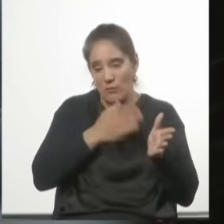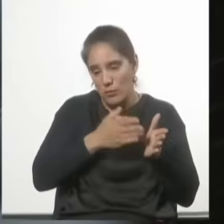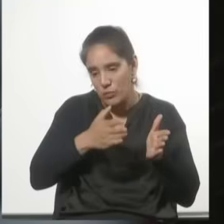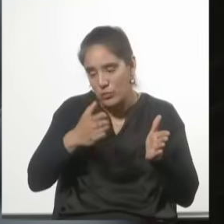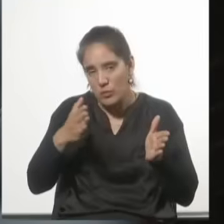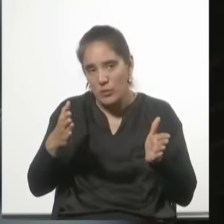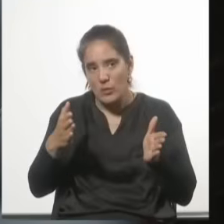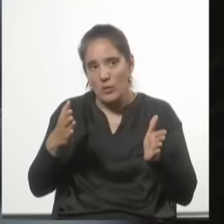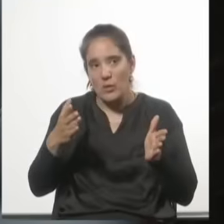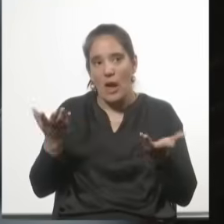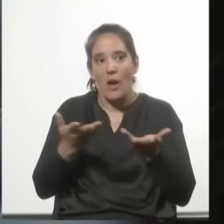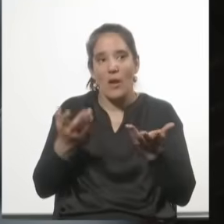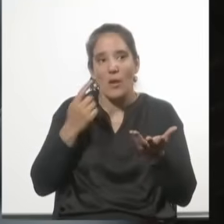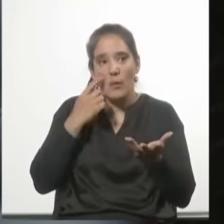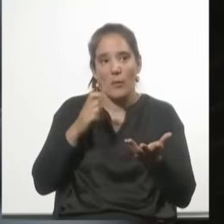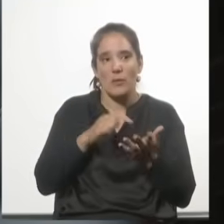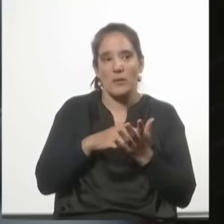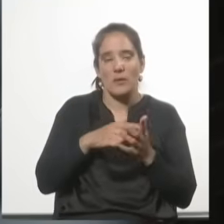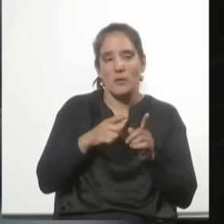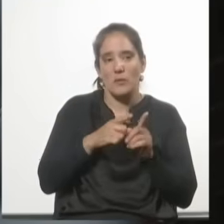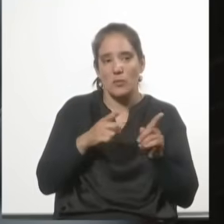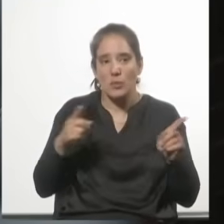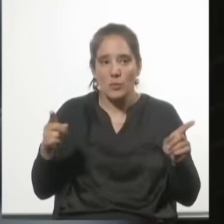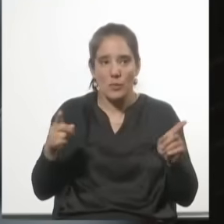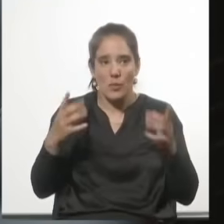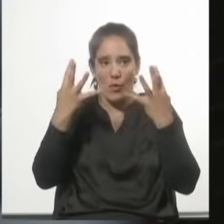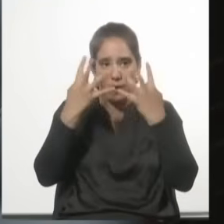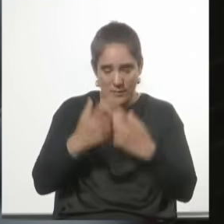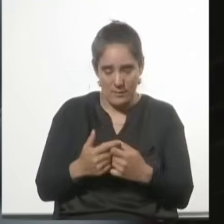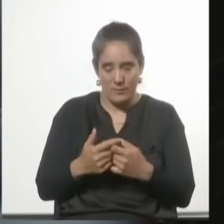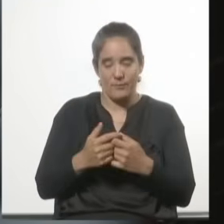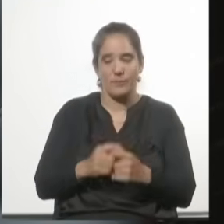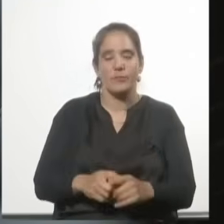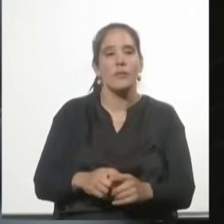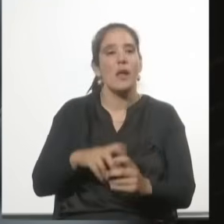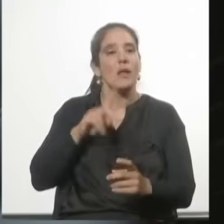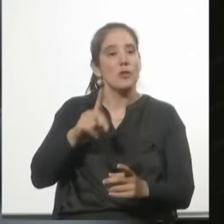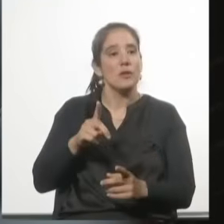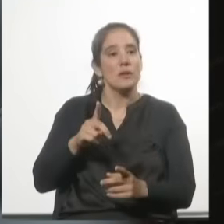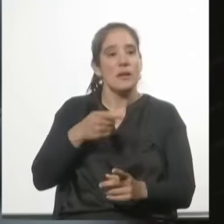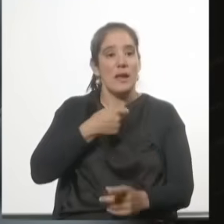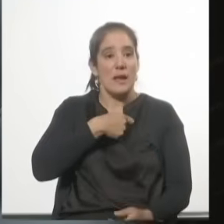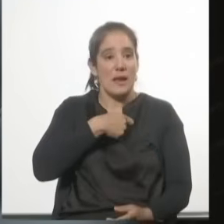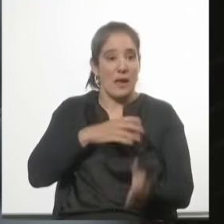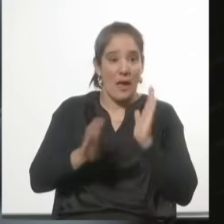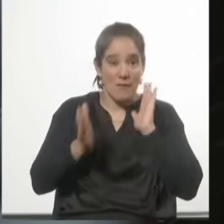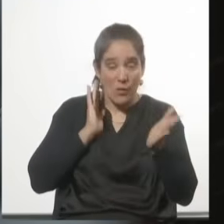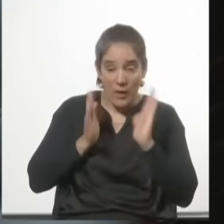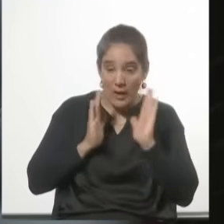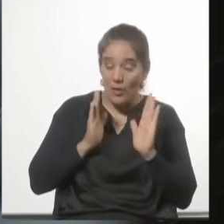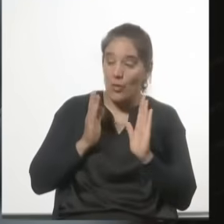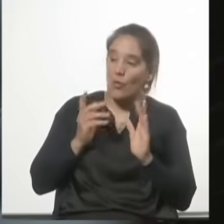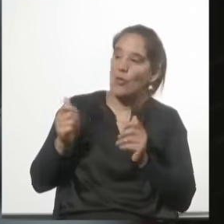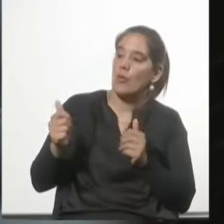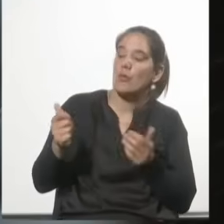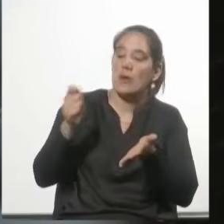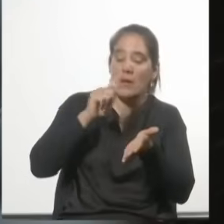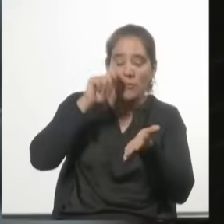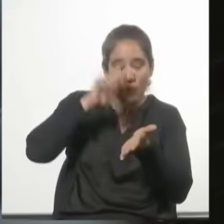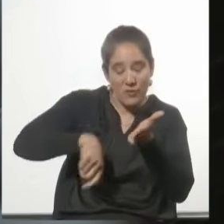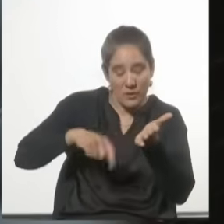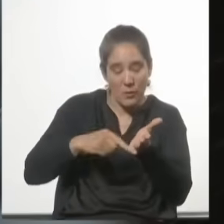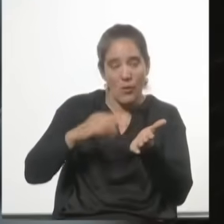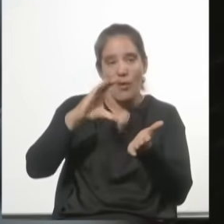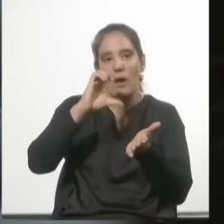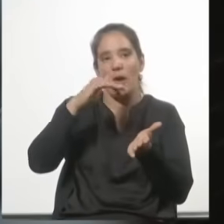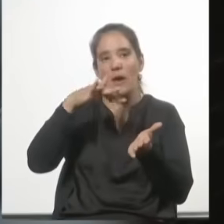orden vamos a notar sucintamente lo siguiente. El notario interviniente en los documentos que acompañan al aval, don Luis